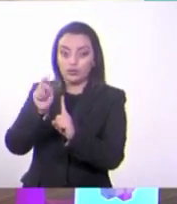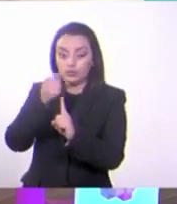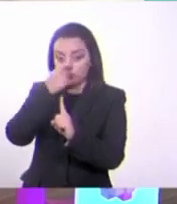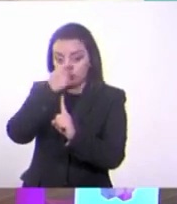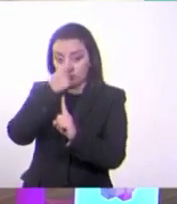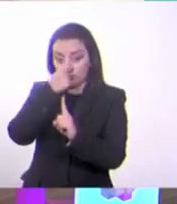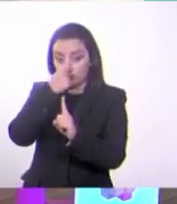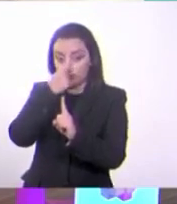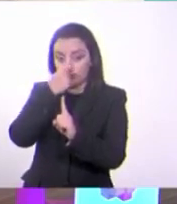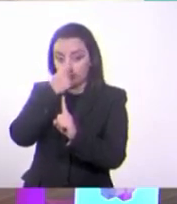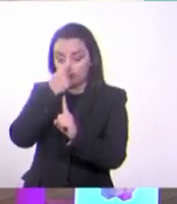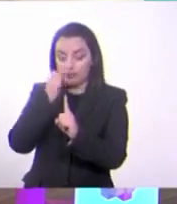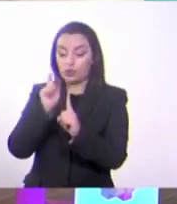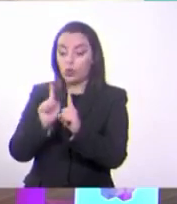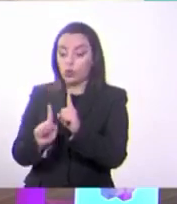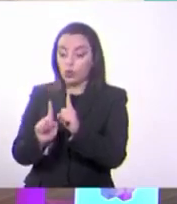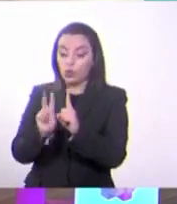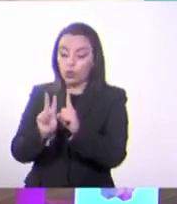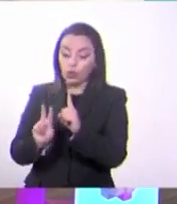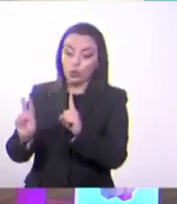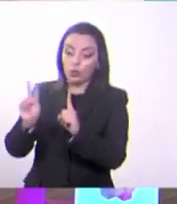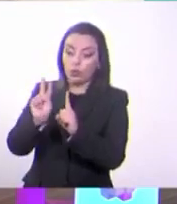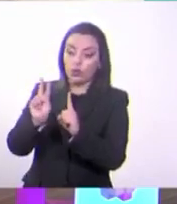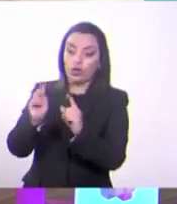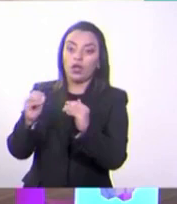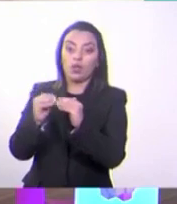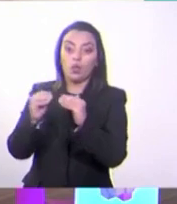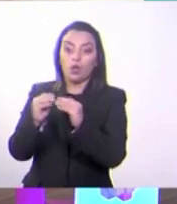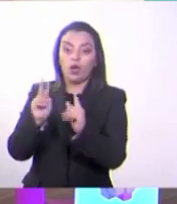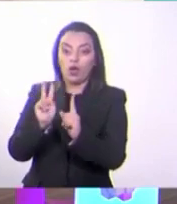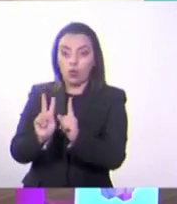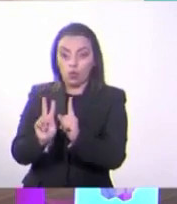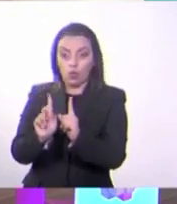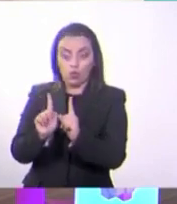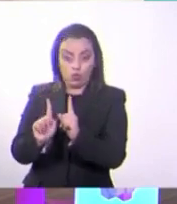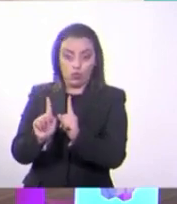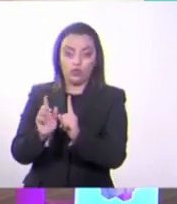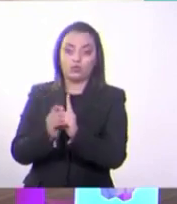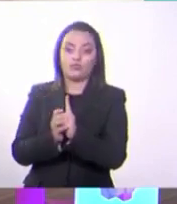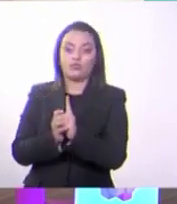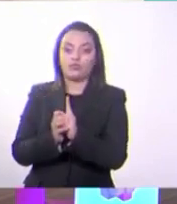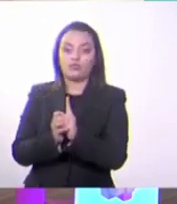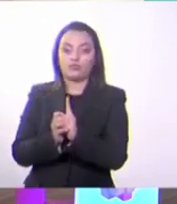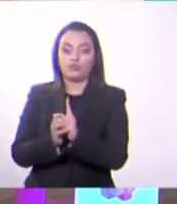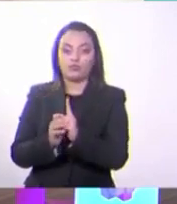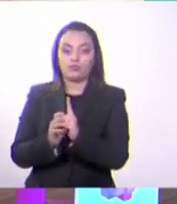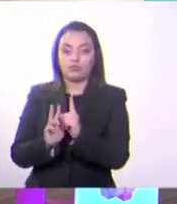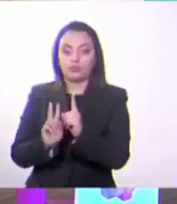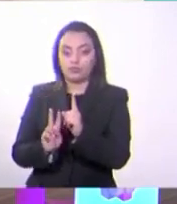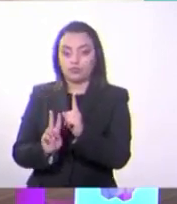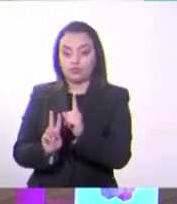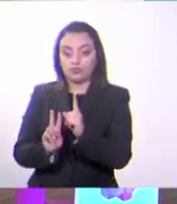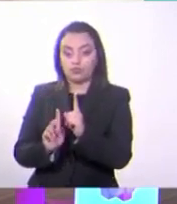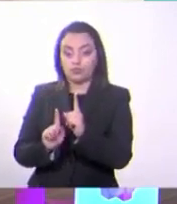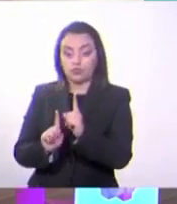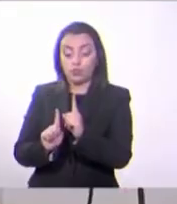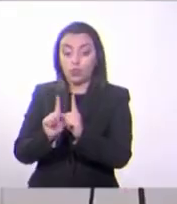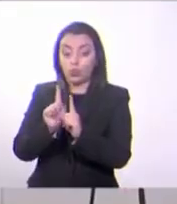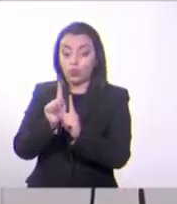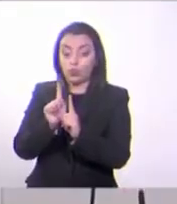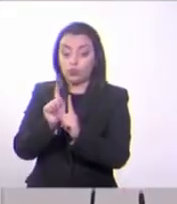más. Ay, sí, me estoy equivocando. 1 elevado al cuadrado es igual a 1. Igual, 0 también. Sí, está 0 bien. al cuadrado también es 0. 1 al cuadrado es